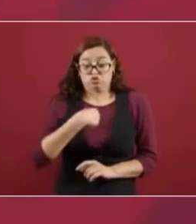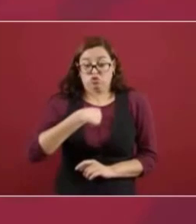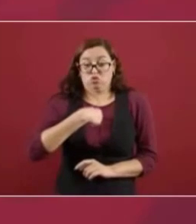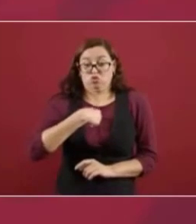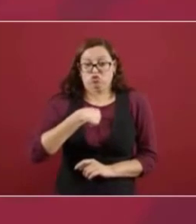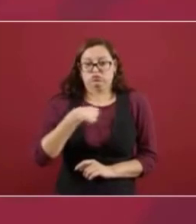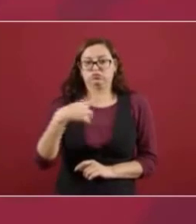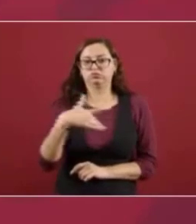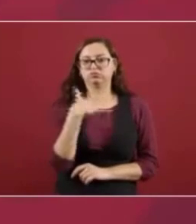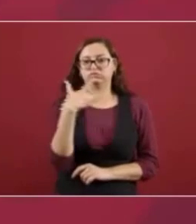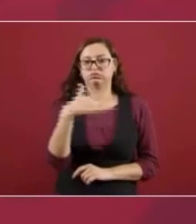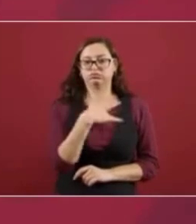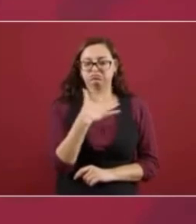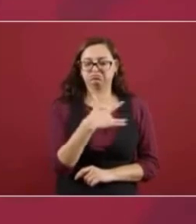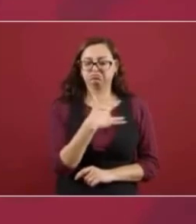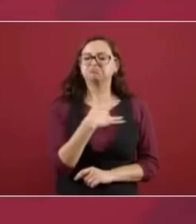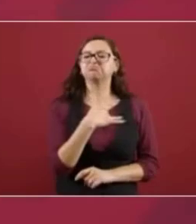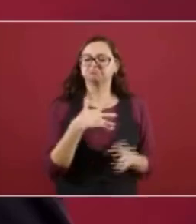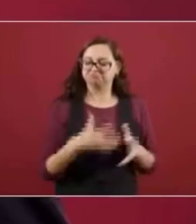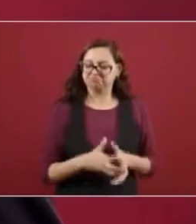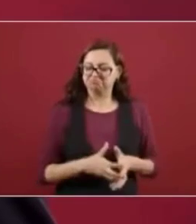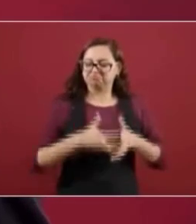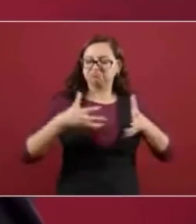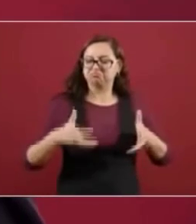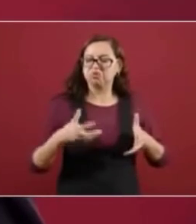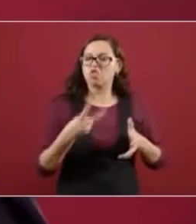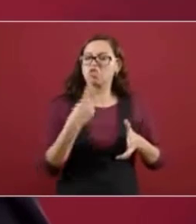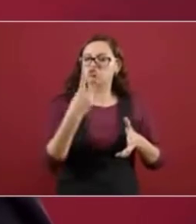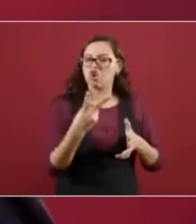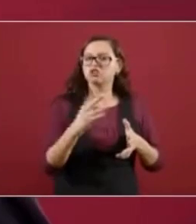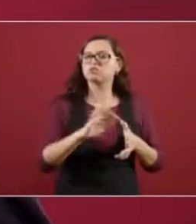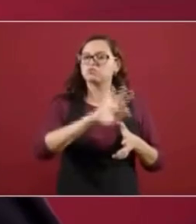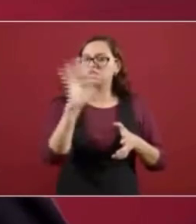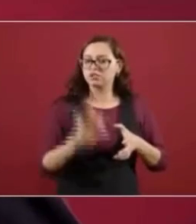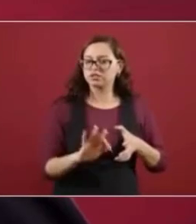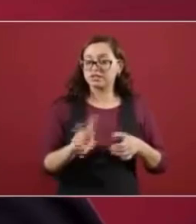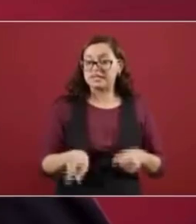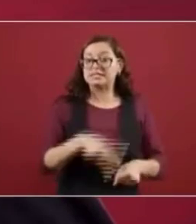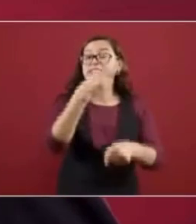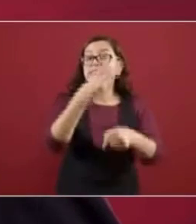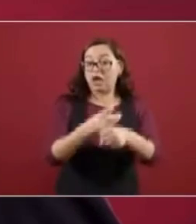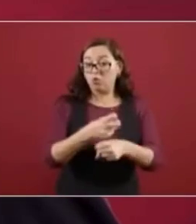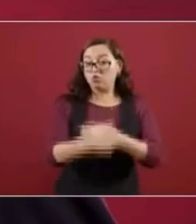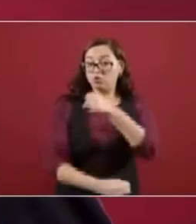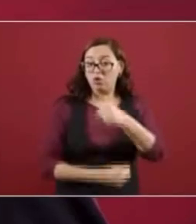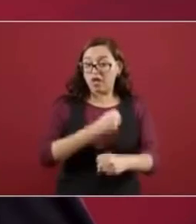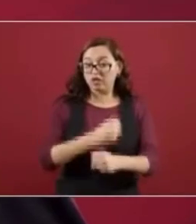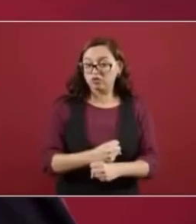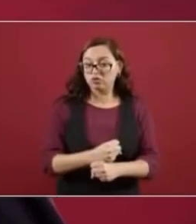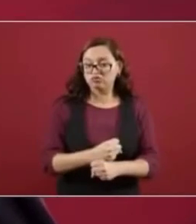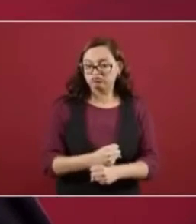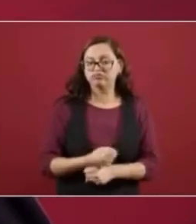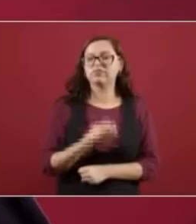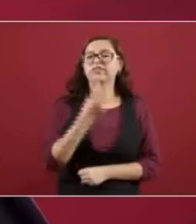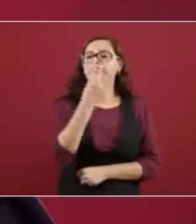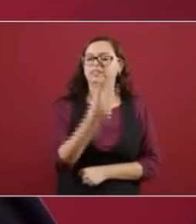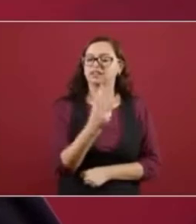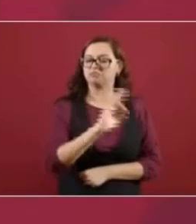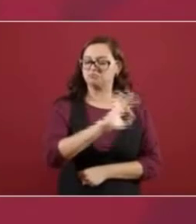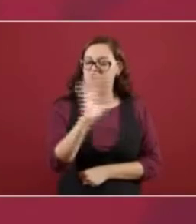pronóstico 2% y el año próximo vamos a crecer ya 3%